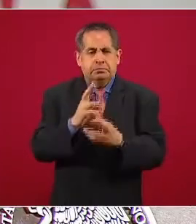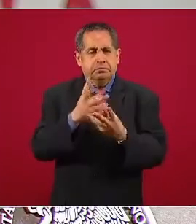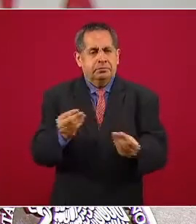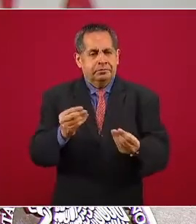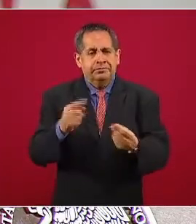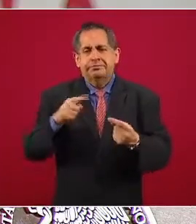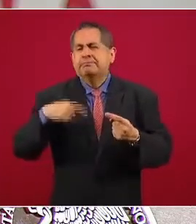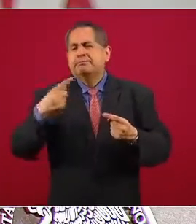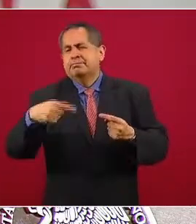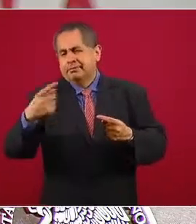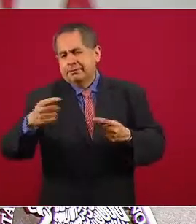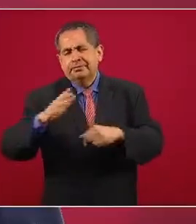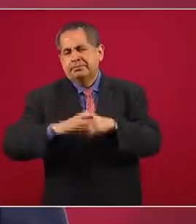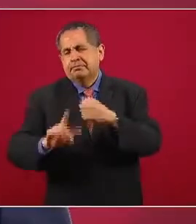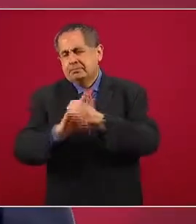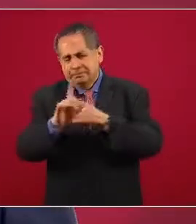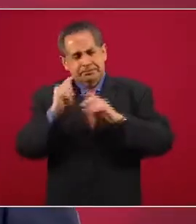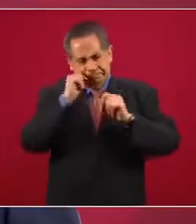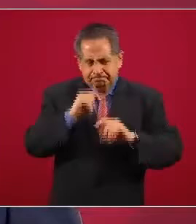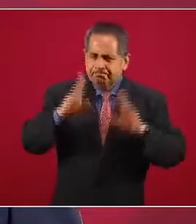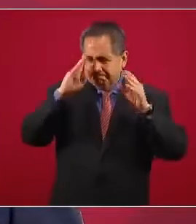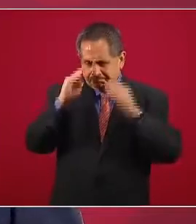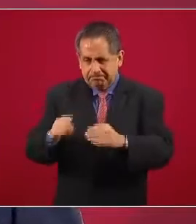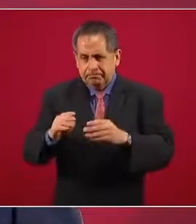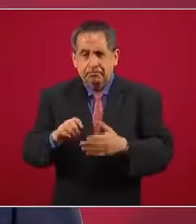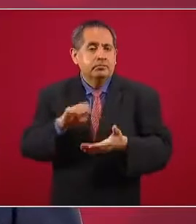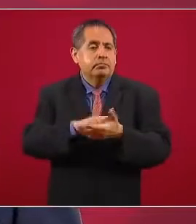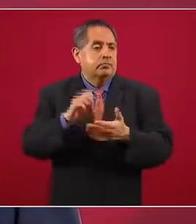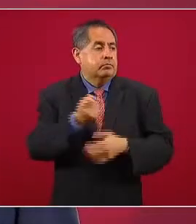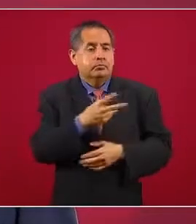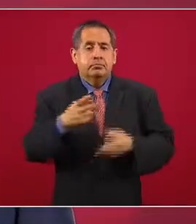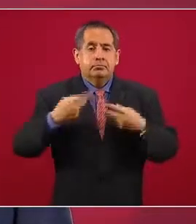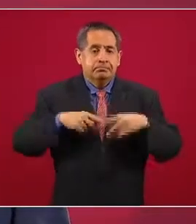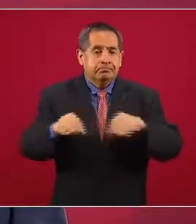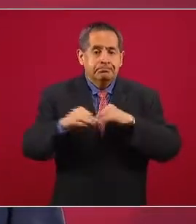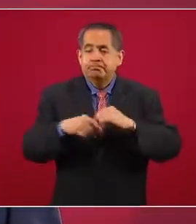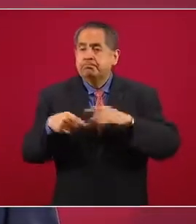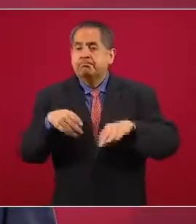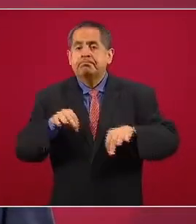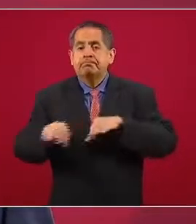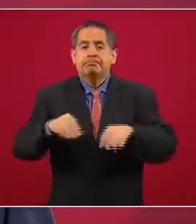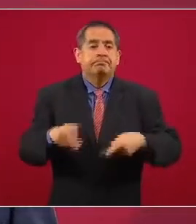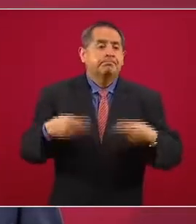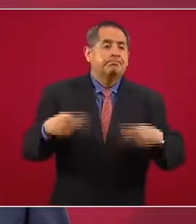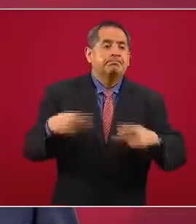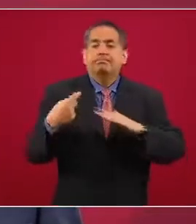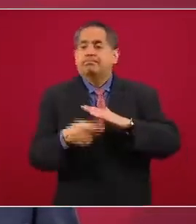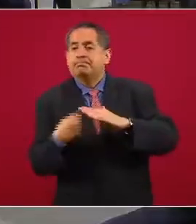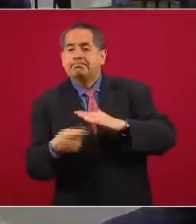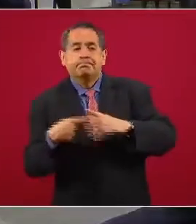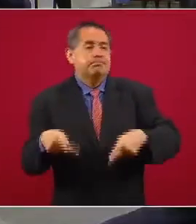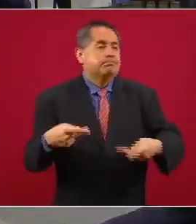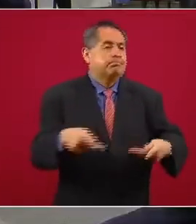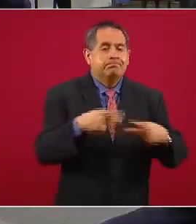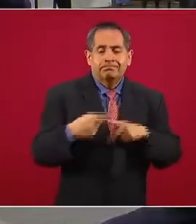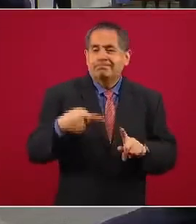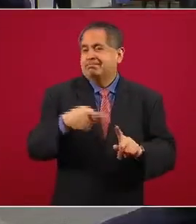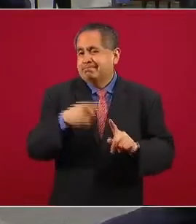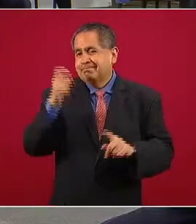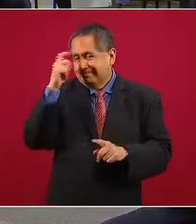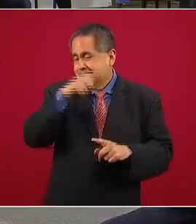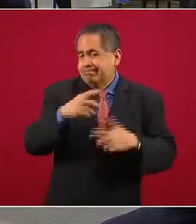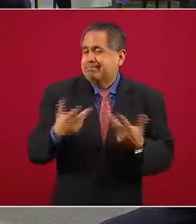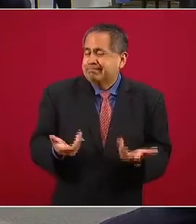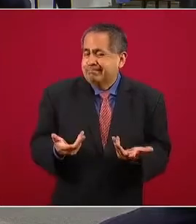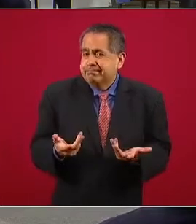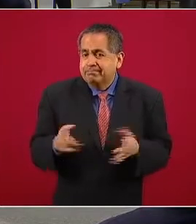que resolver, entre ellos el de la informalidad, que tanto afecta a la productividad, la eficiencia y